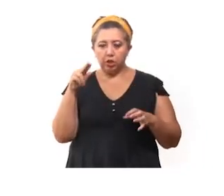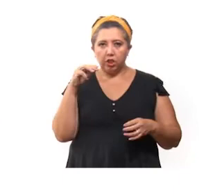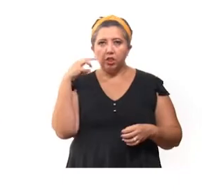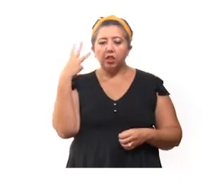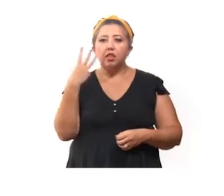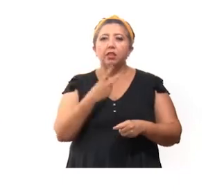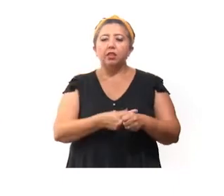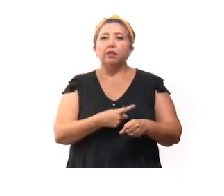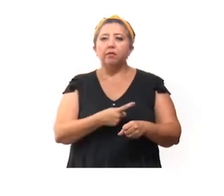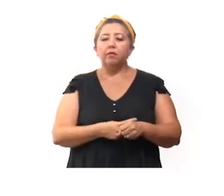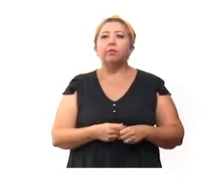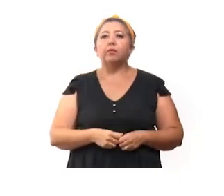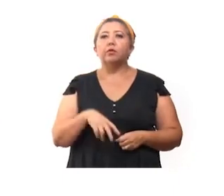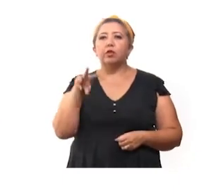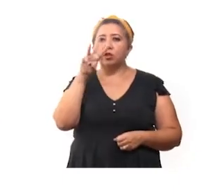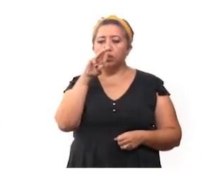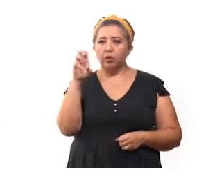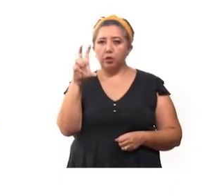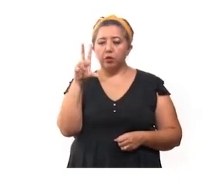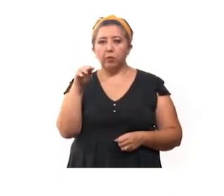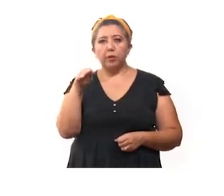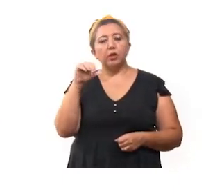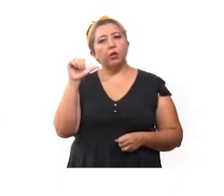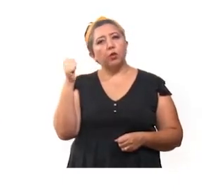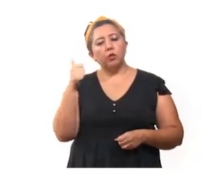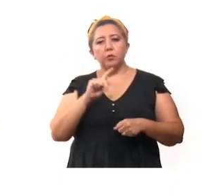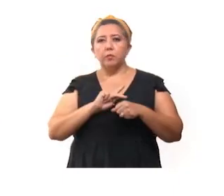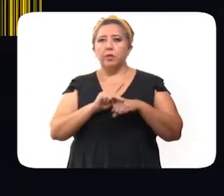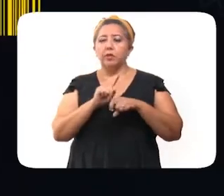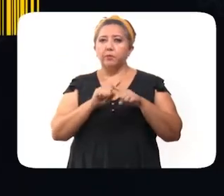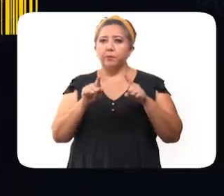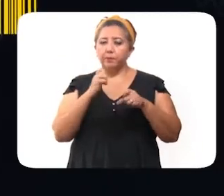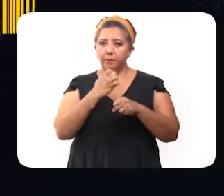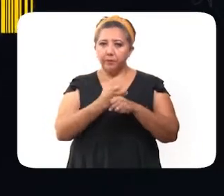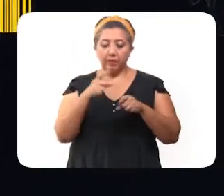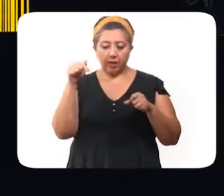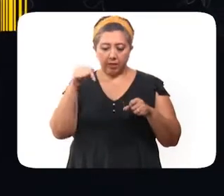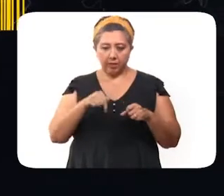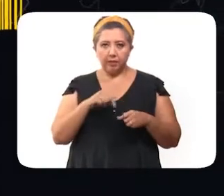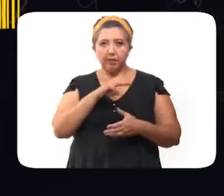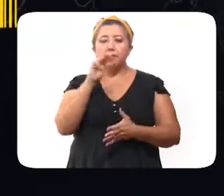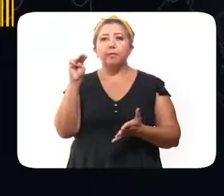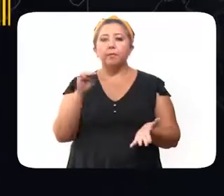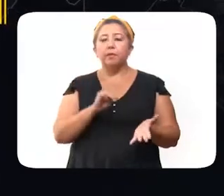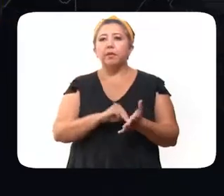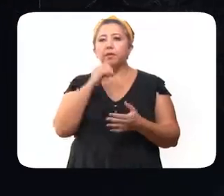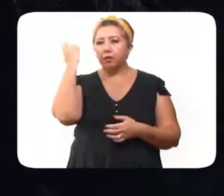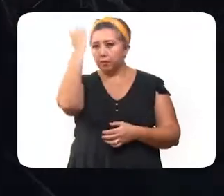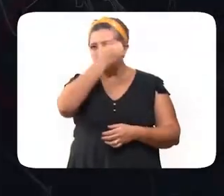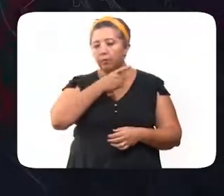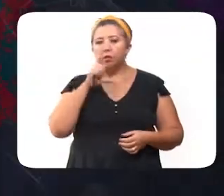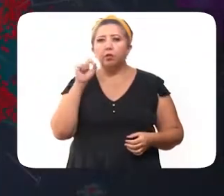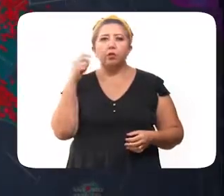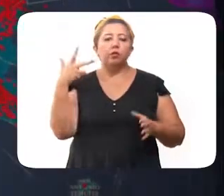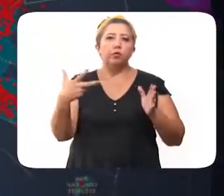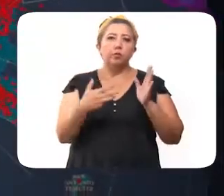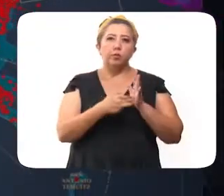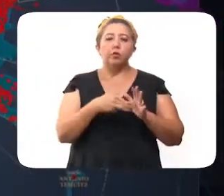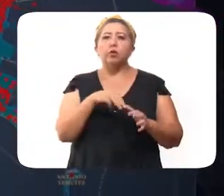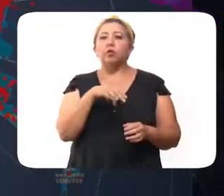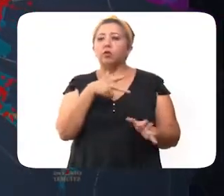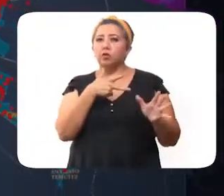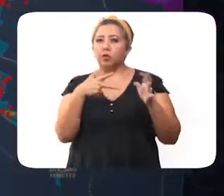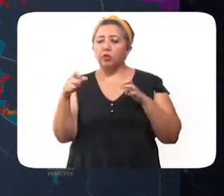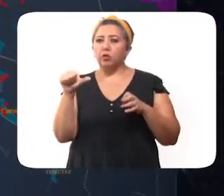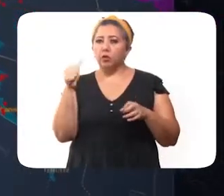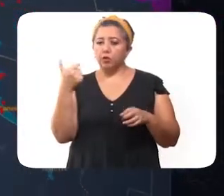45.783 casos positivos, 390 son de otro país u otro estado. Específicamente en Mérida se han diagnosticado 28.812